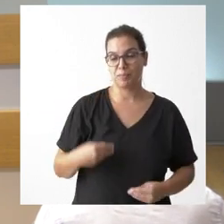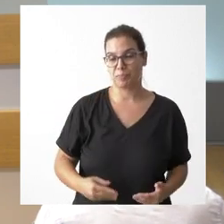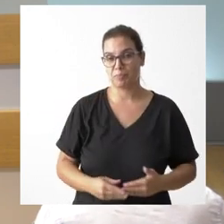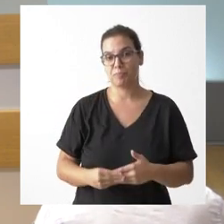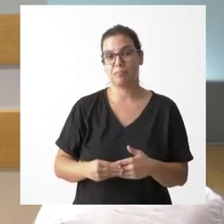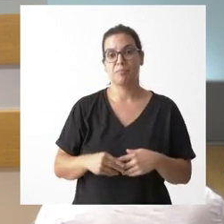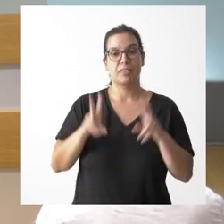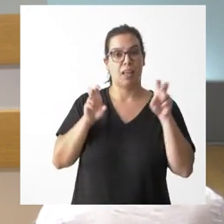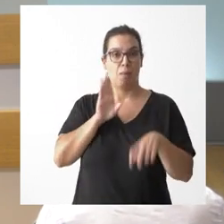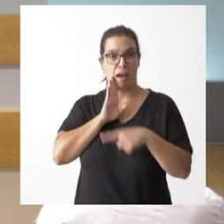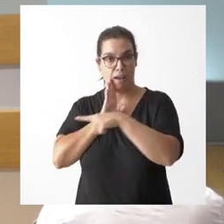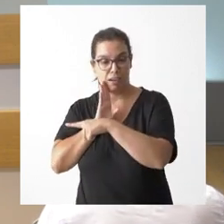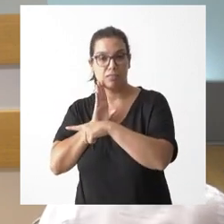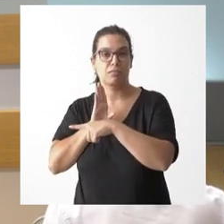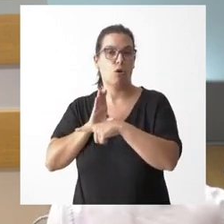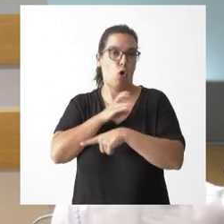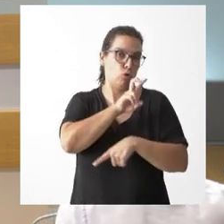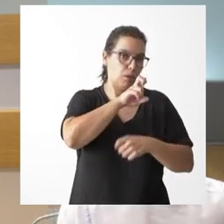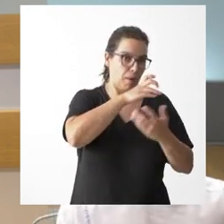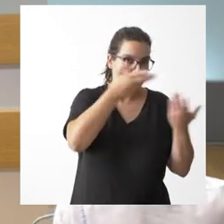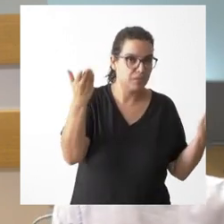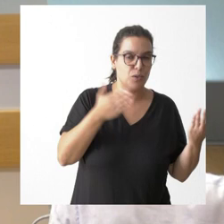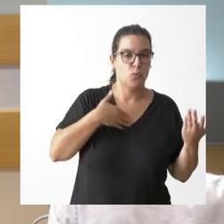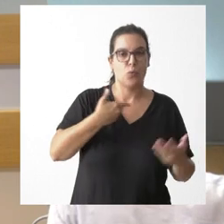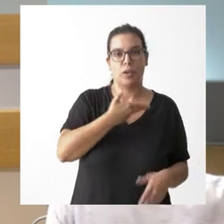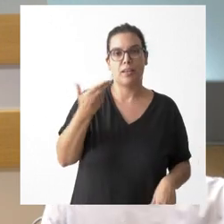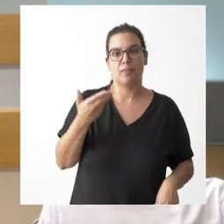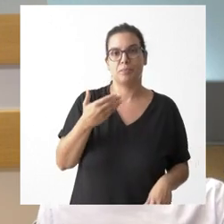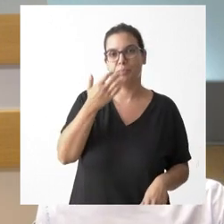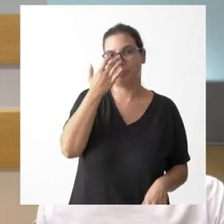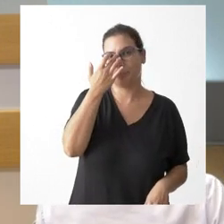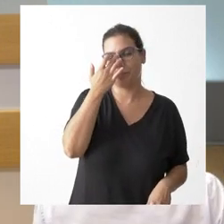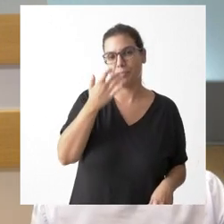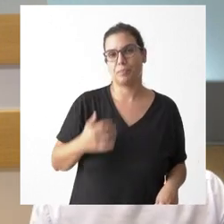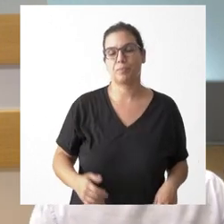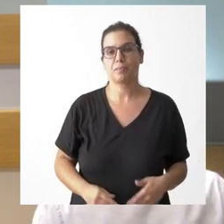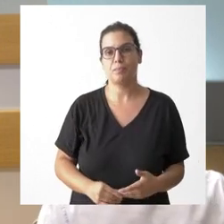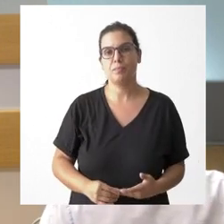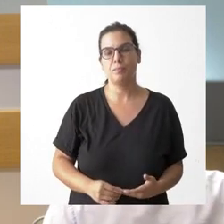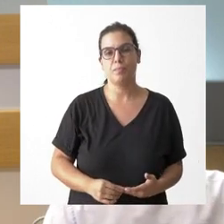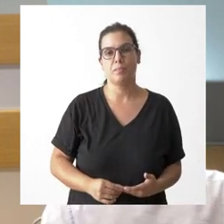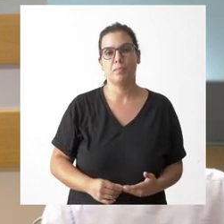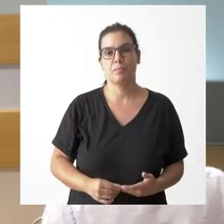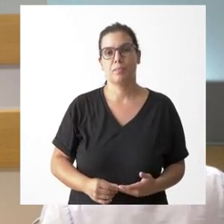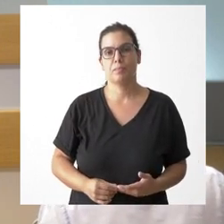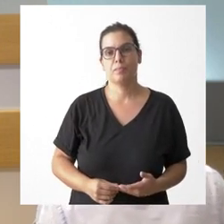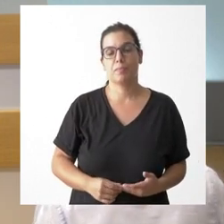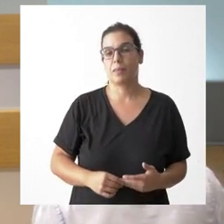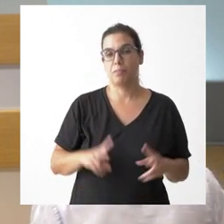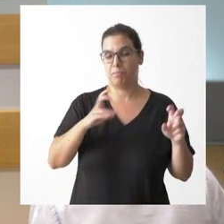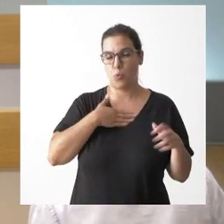sobre este asunto o sobre cualquier tema que haya sido objeto de acuerdo en el Consejo de Gobierno, sobre cualquier otro que estime oportuno